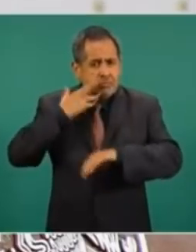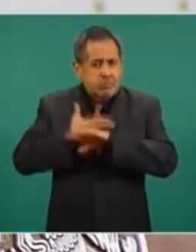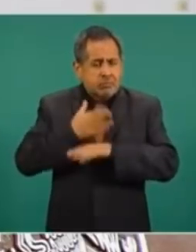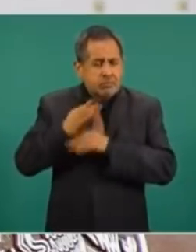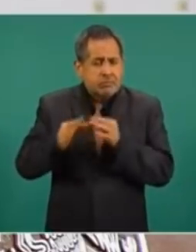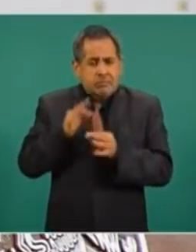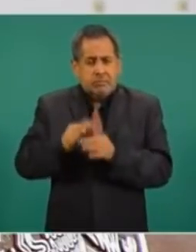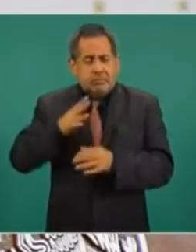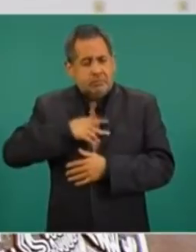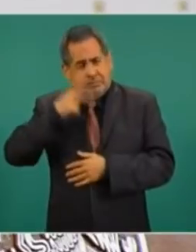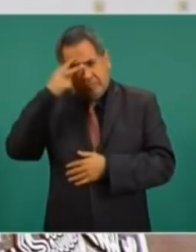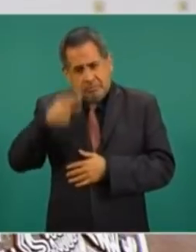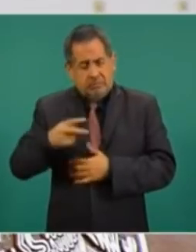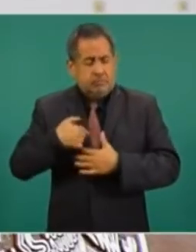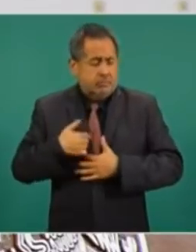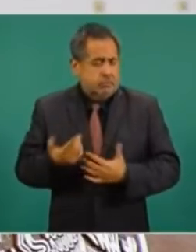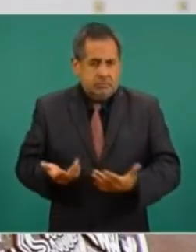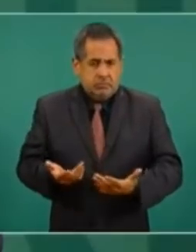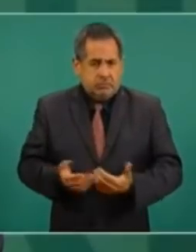gobierno de México,